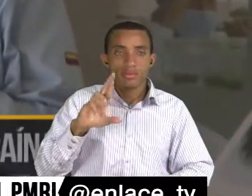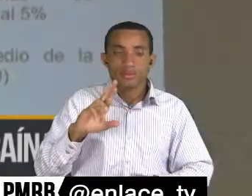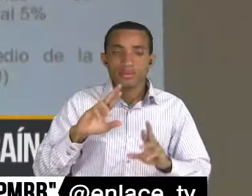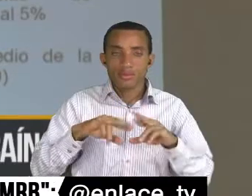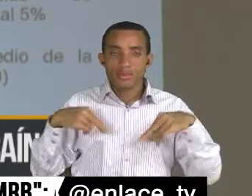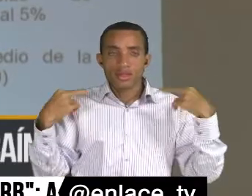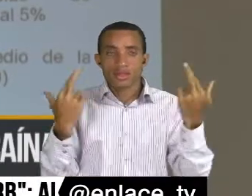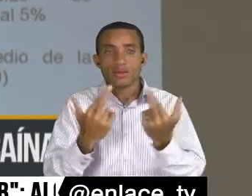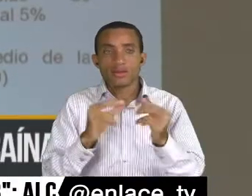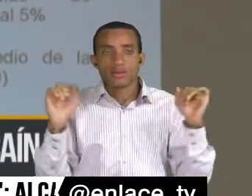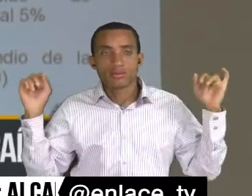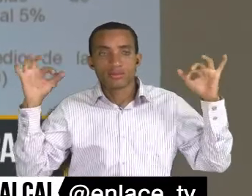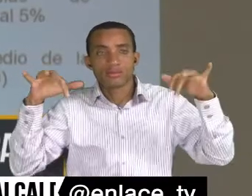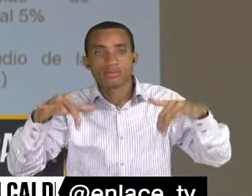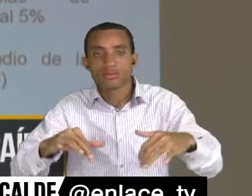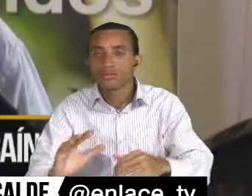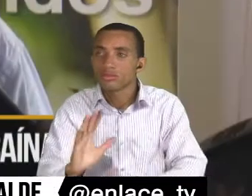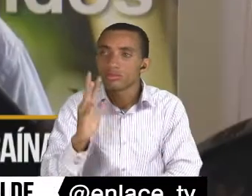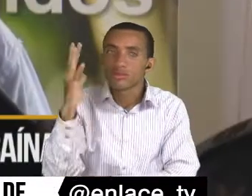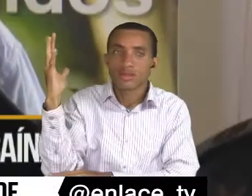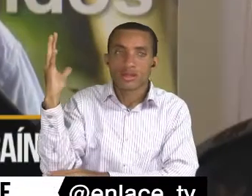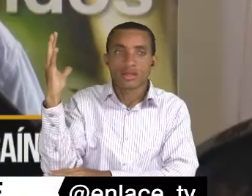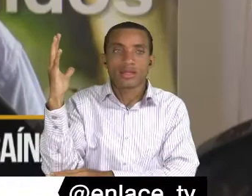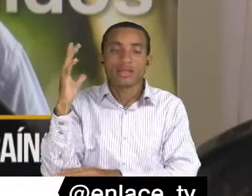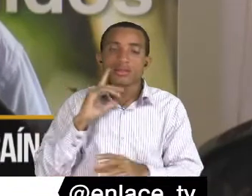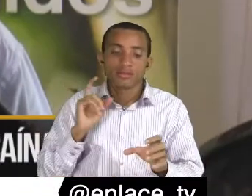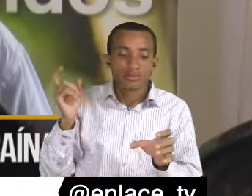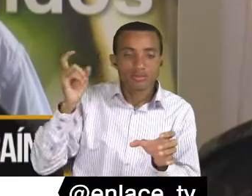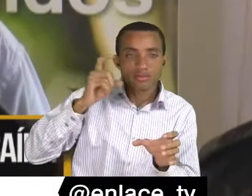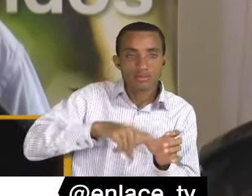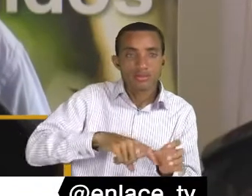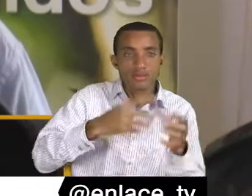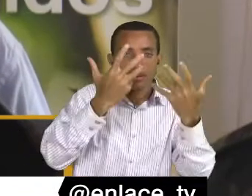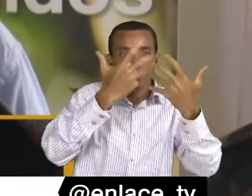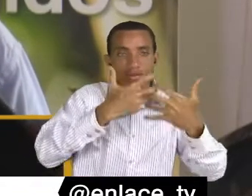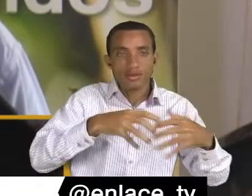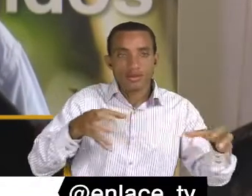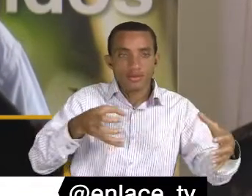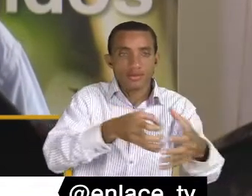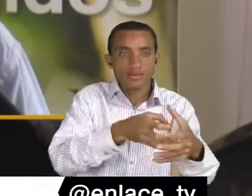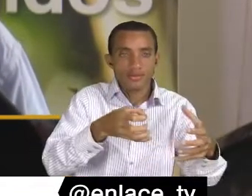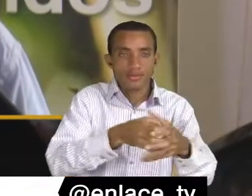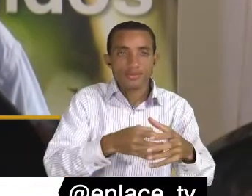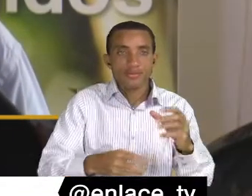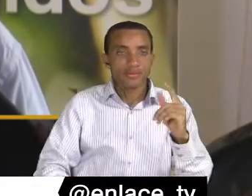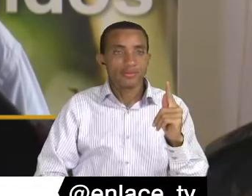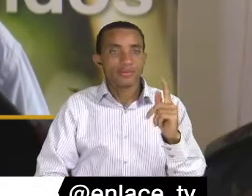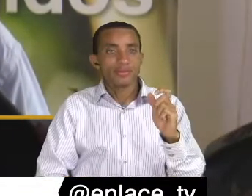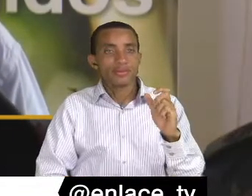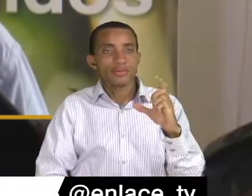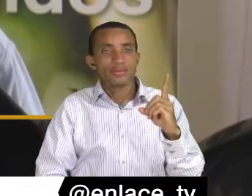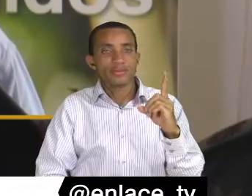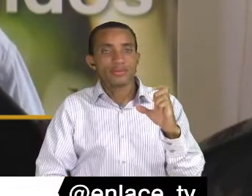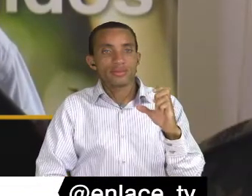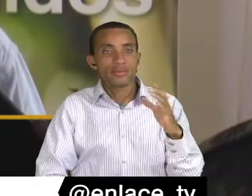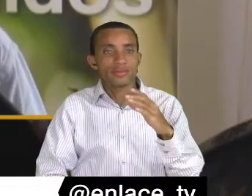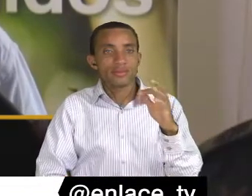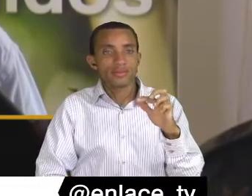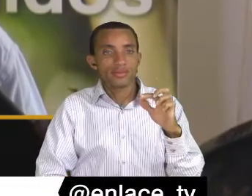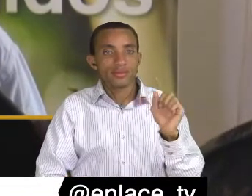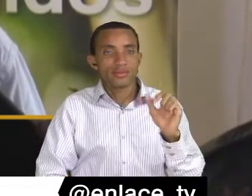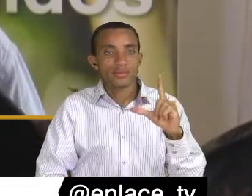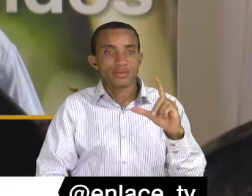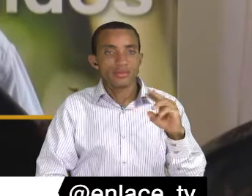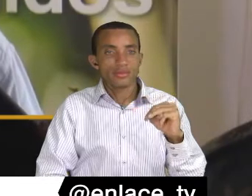central de palmicultores adscritos a Fedepalma. Pero gracias a los avances que se han tenido en materia de investigación